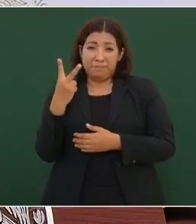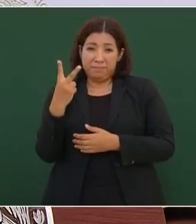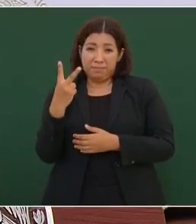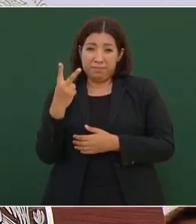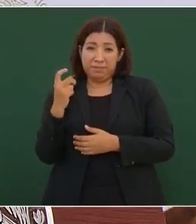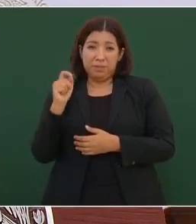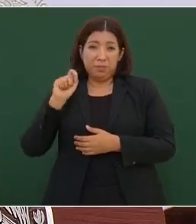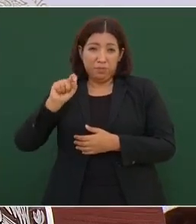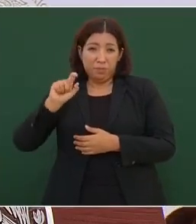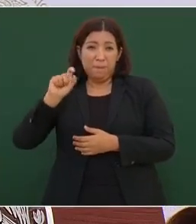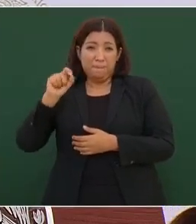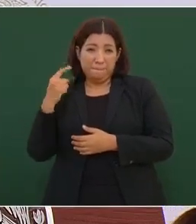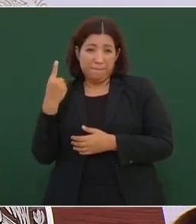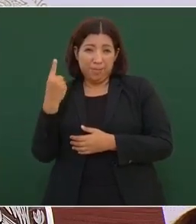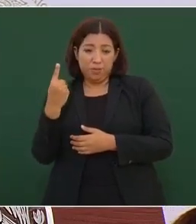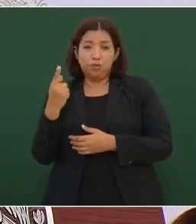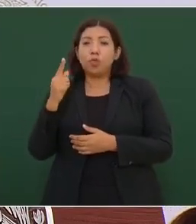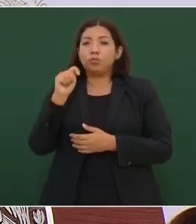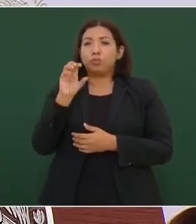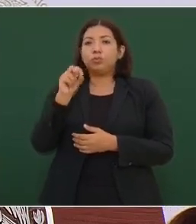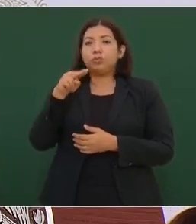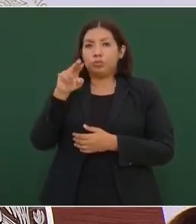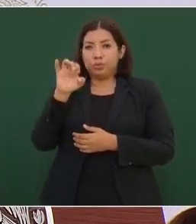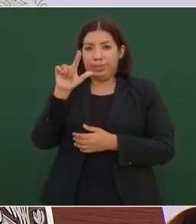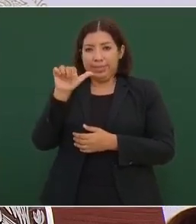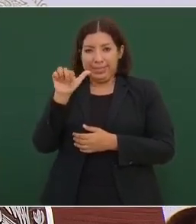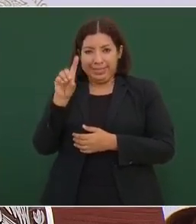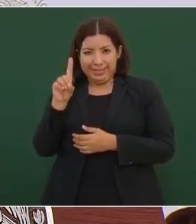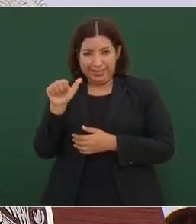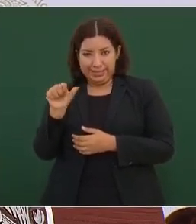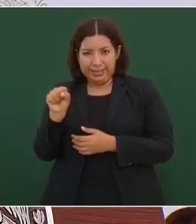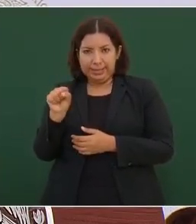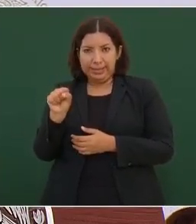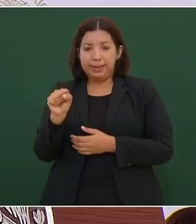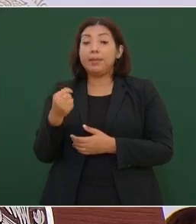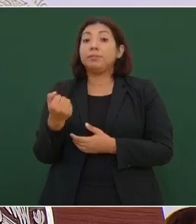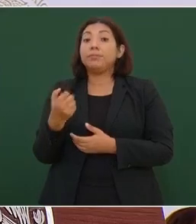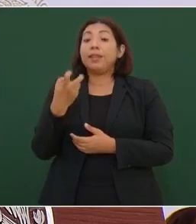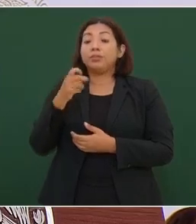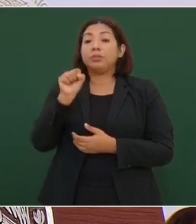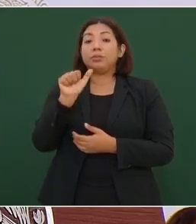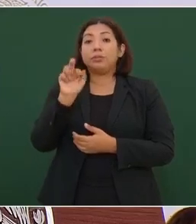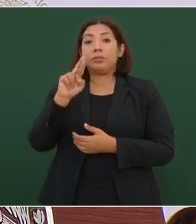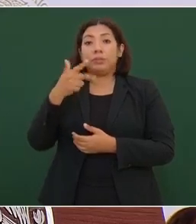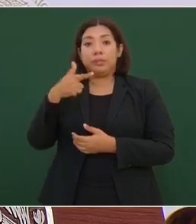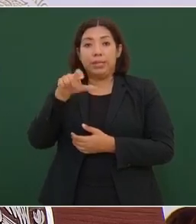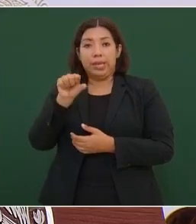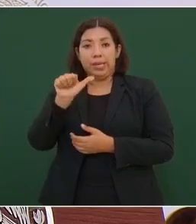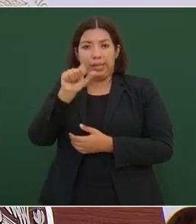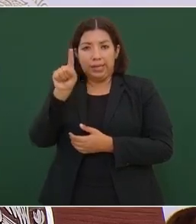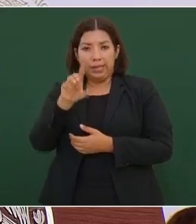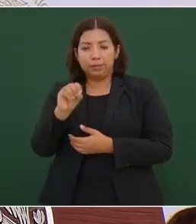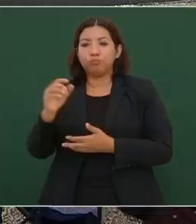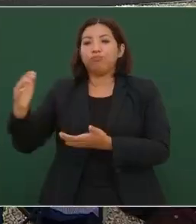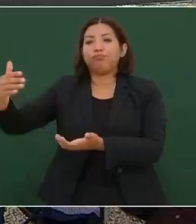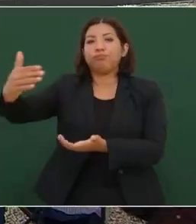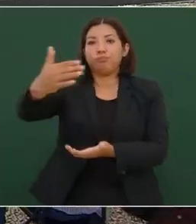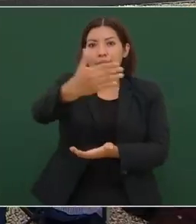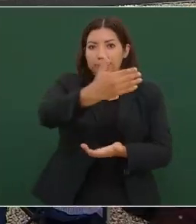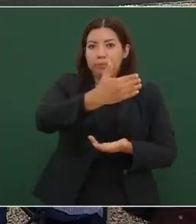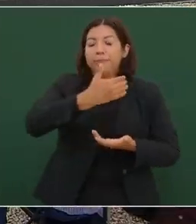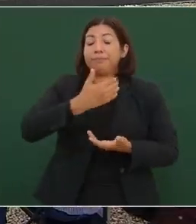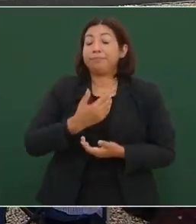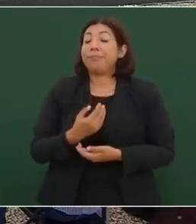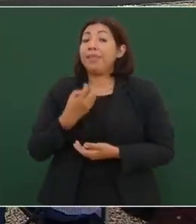22.021 toneladas de sargazo recuperado. Entonces, tenemos que son los 6 municipios que se